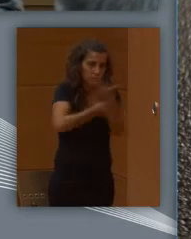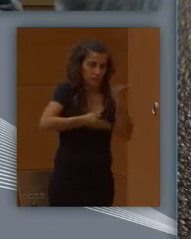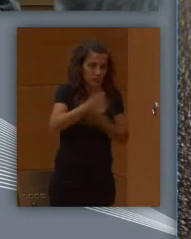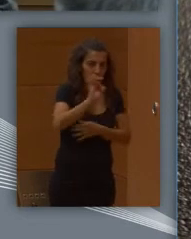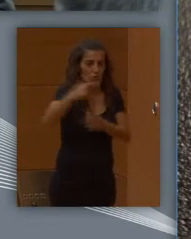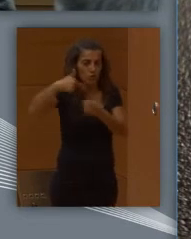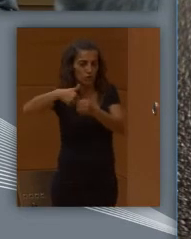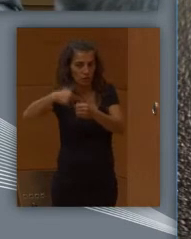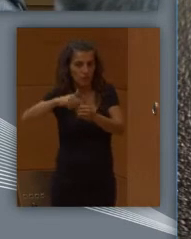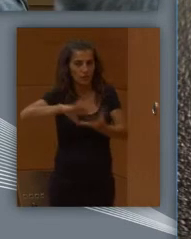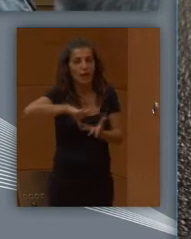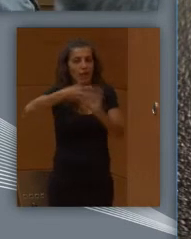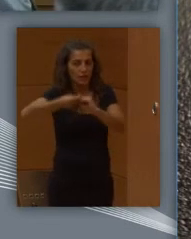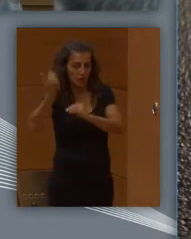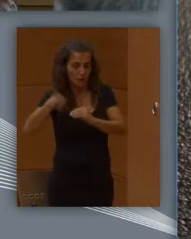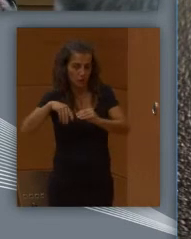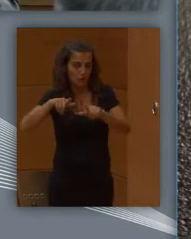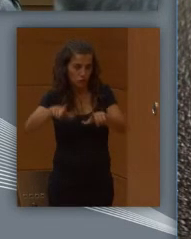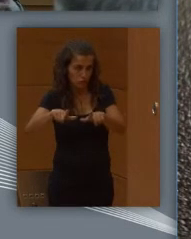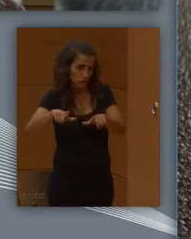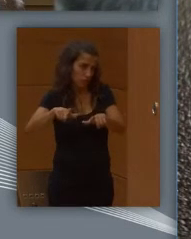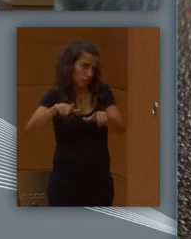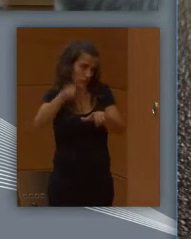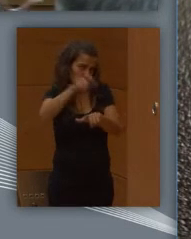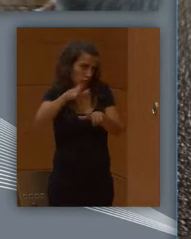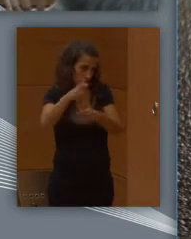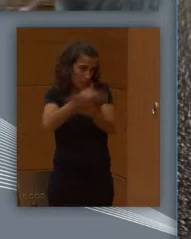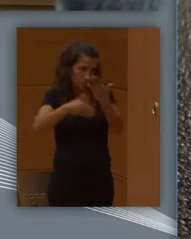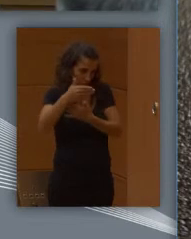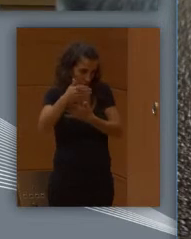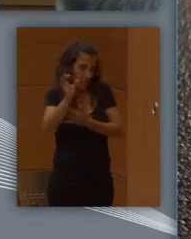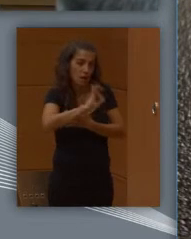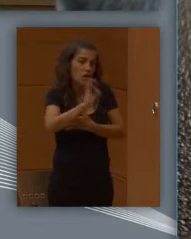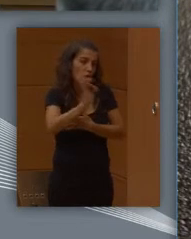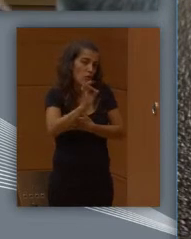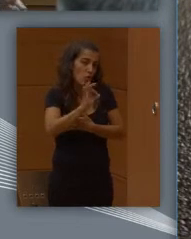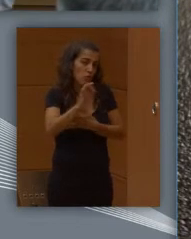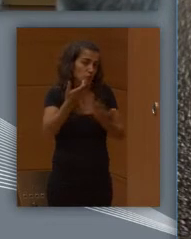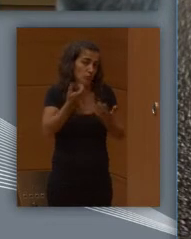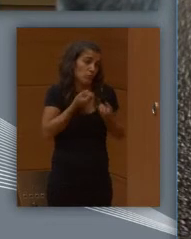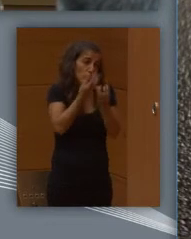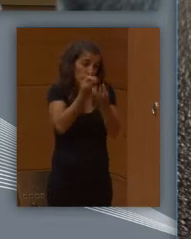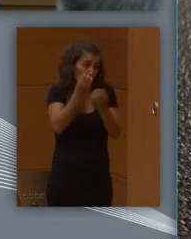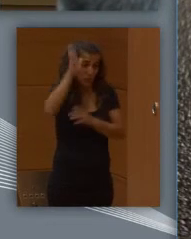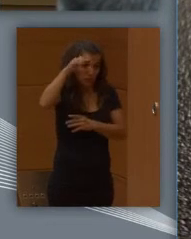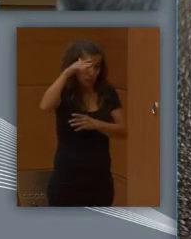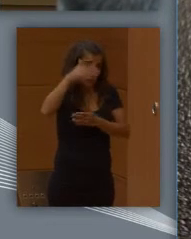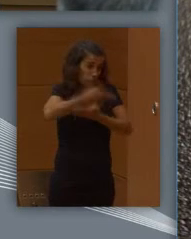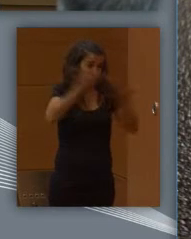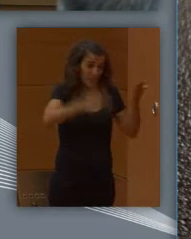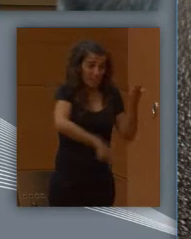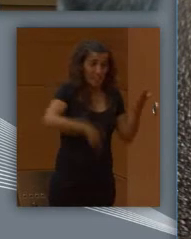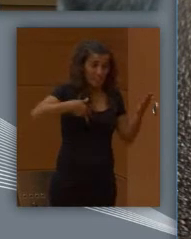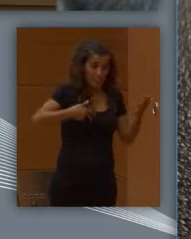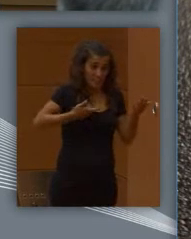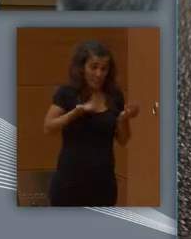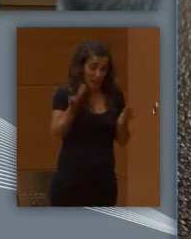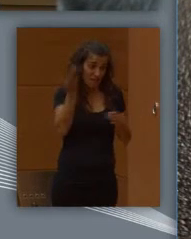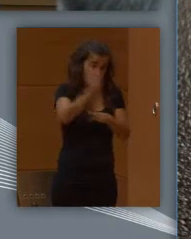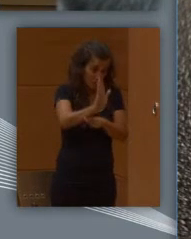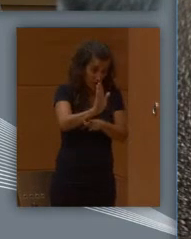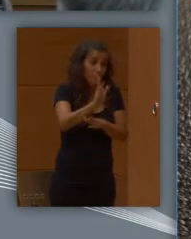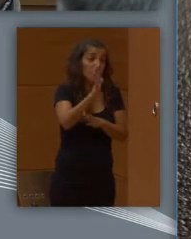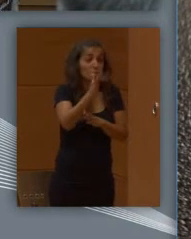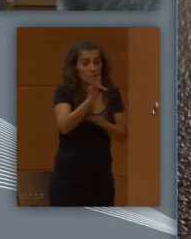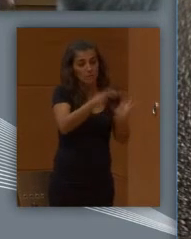gasolineras habilitadas, de cajeros habilitados, todo con realidad aumentada, y usa también los datos de la MT en bruto y lo combina con otros servicios de la ciudad que